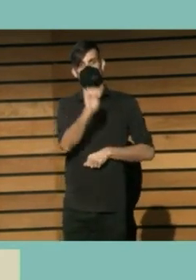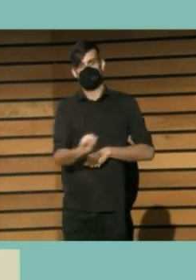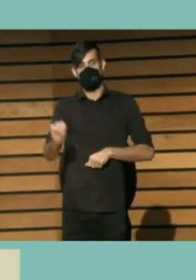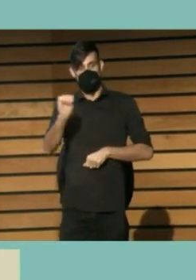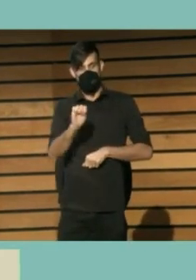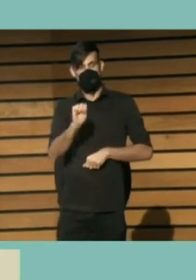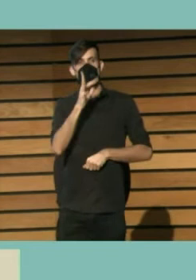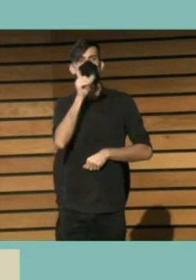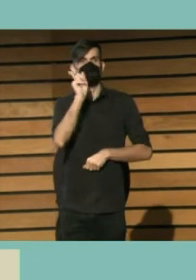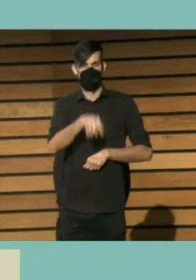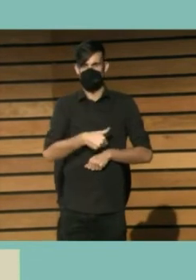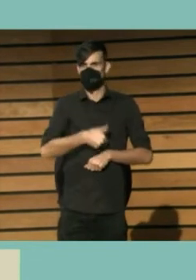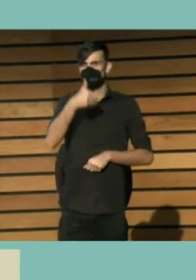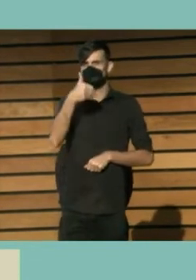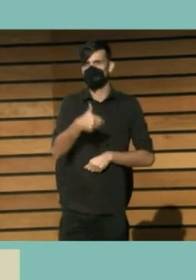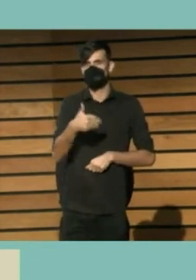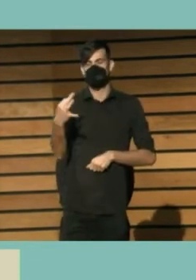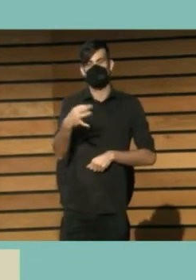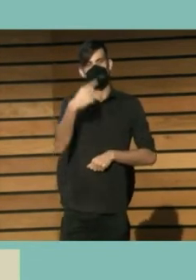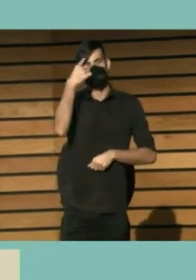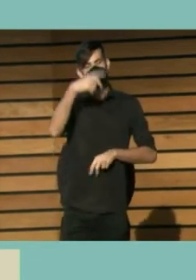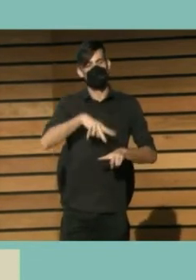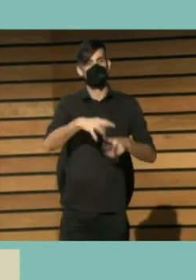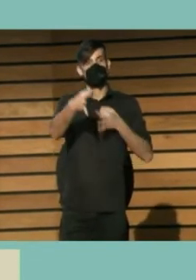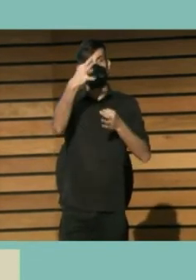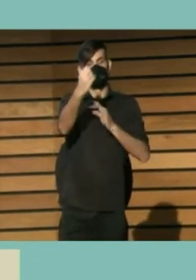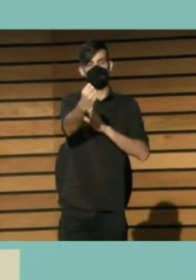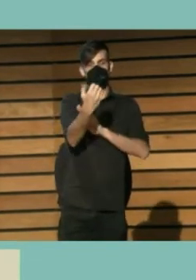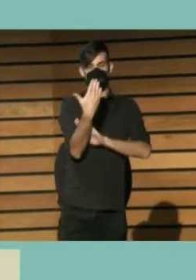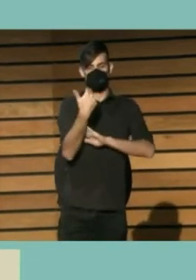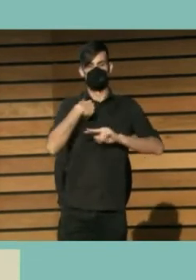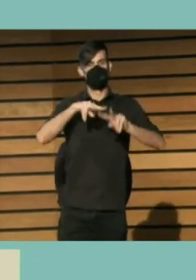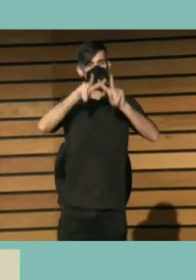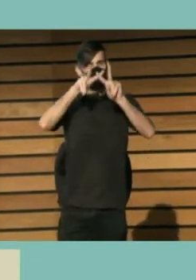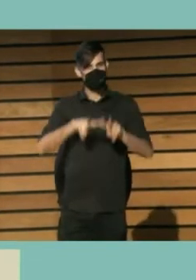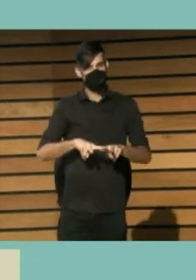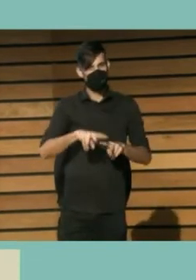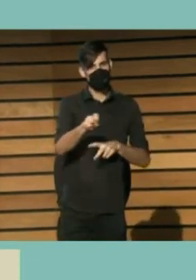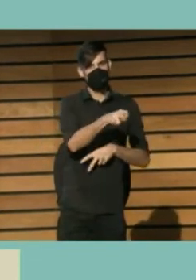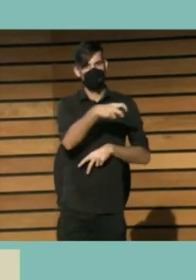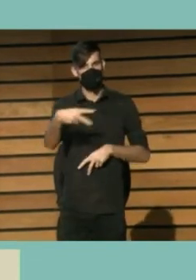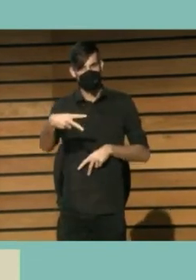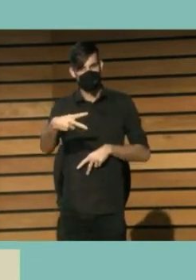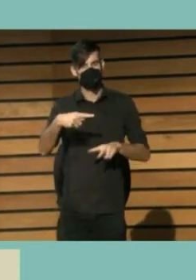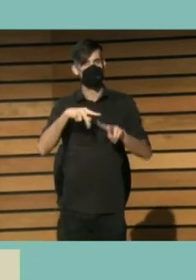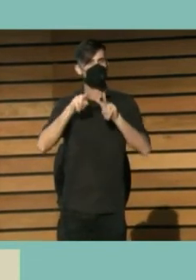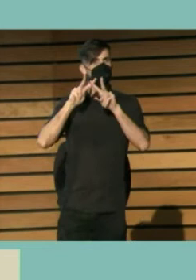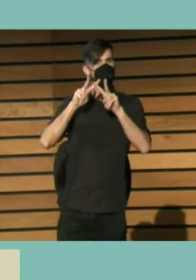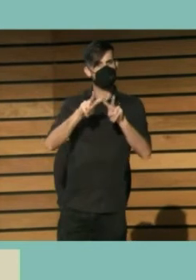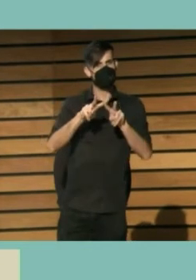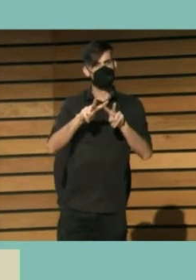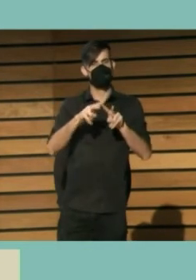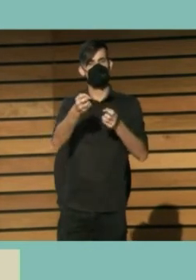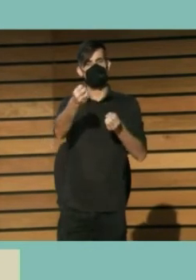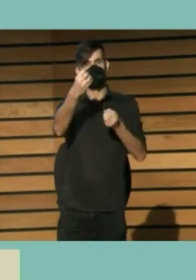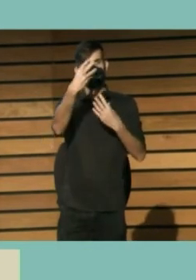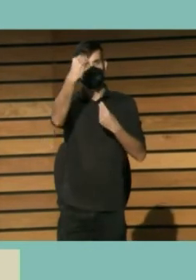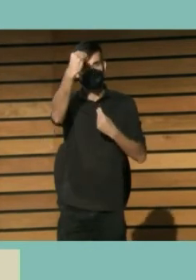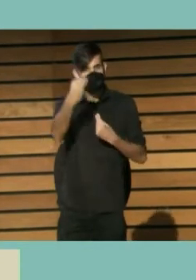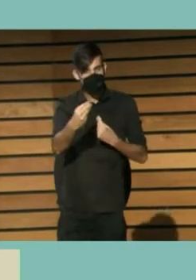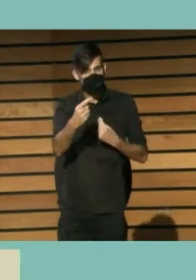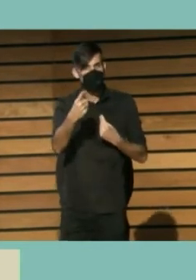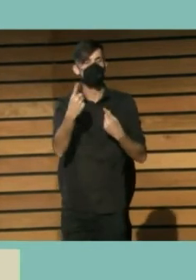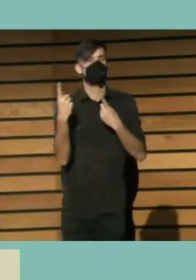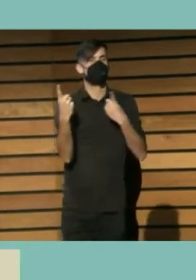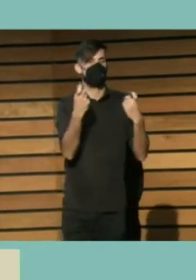es importante saber analizar datos, sacar conclusiones, saber visualizar la información Y eso requiere